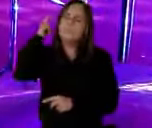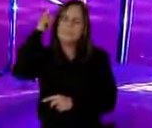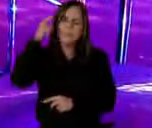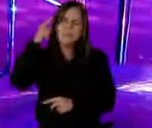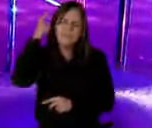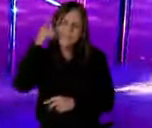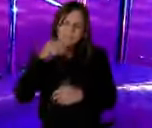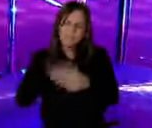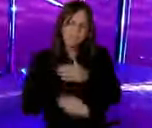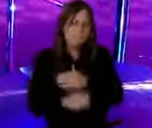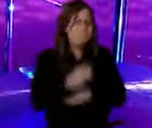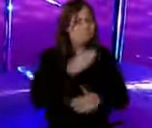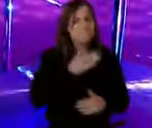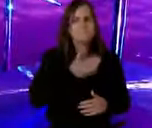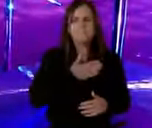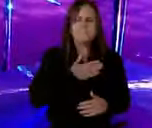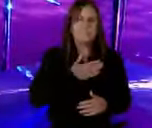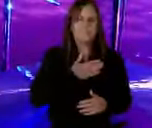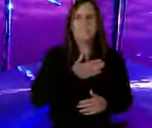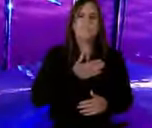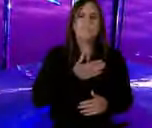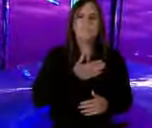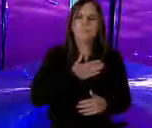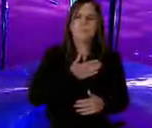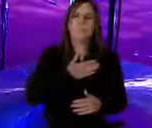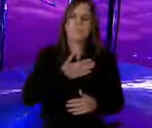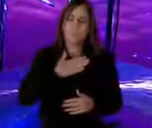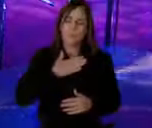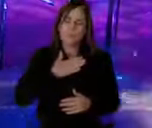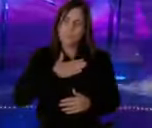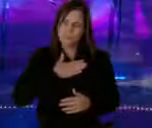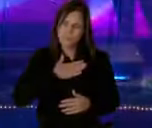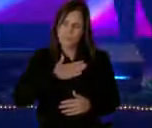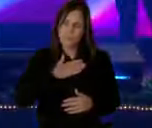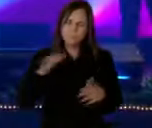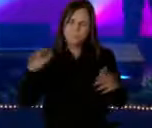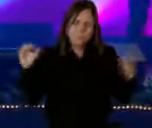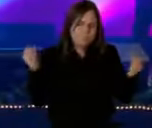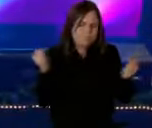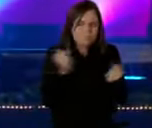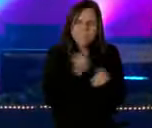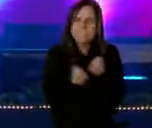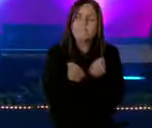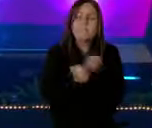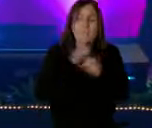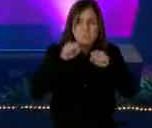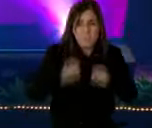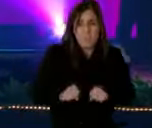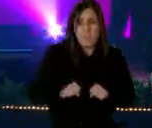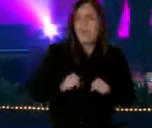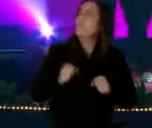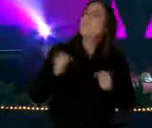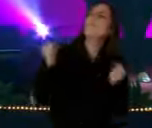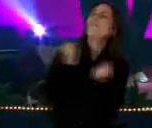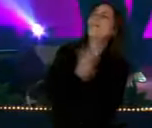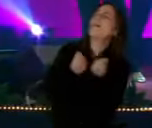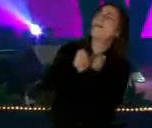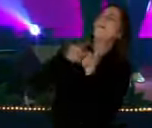expresando en mí, Señor. Yo soy amado y